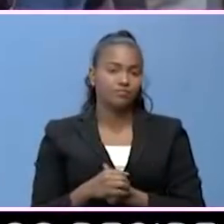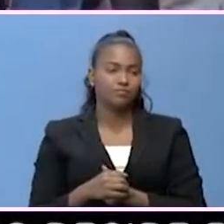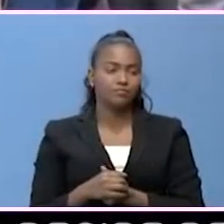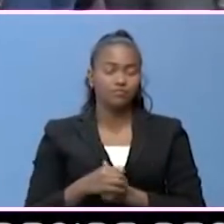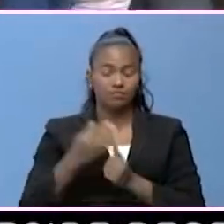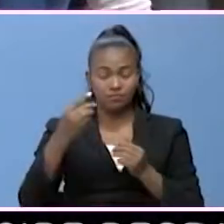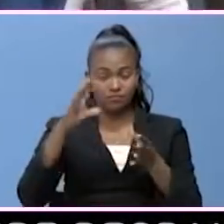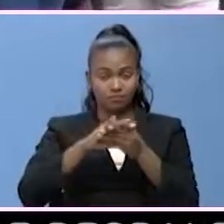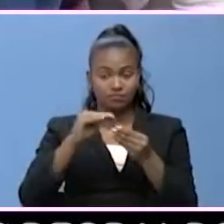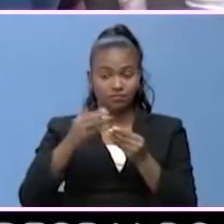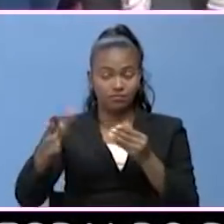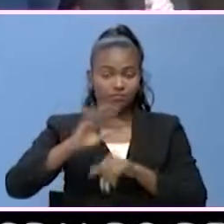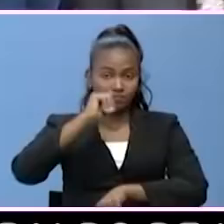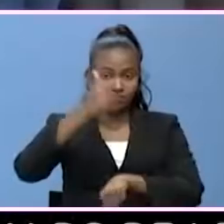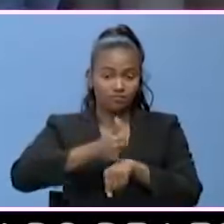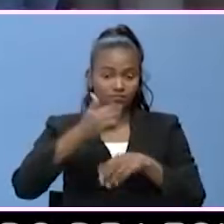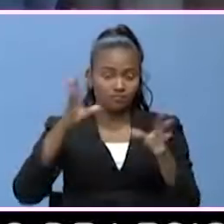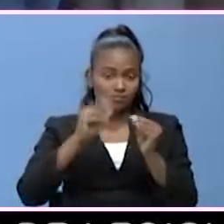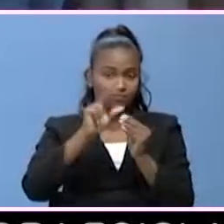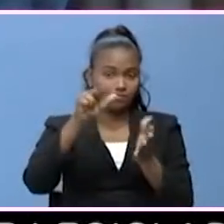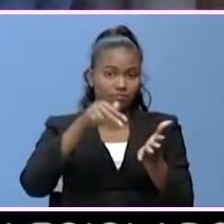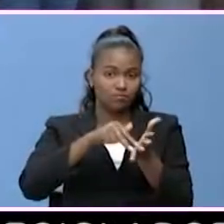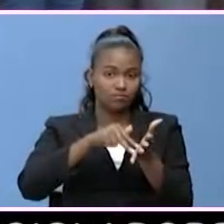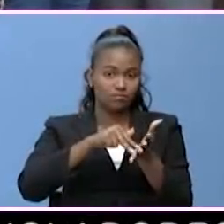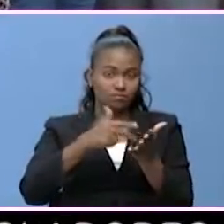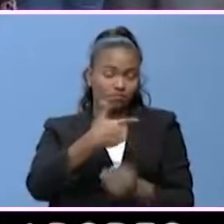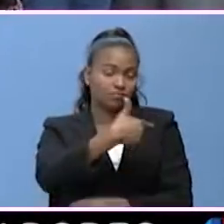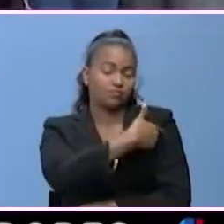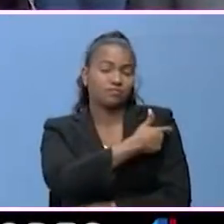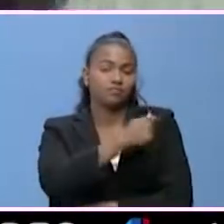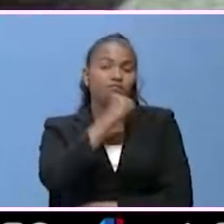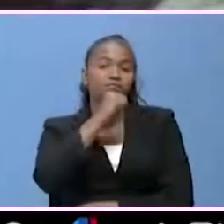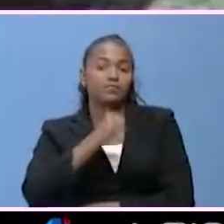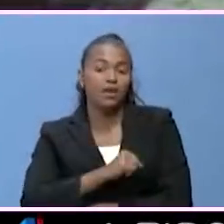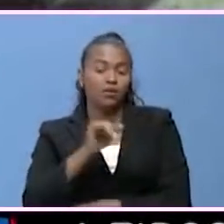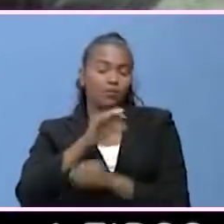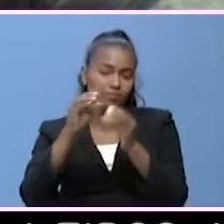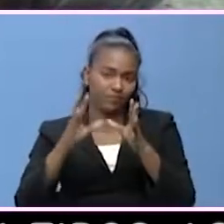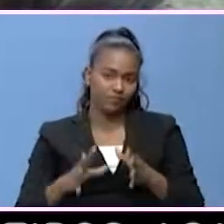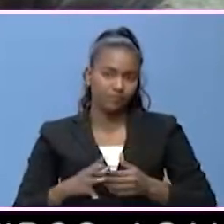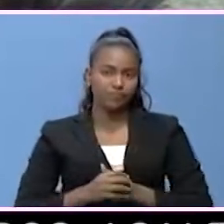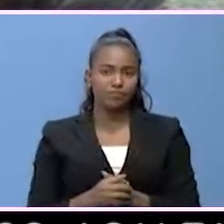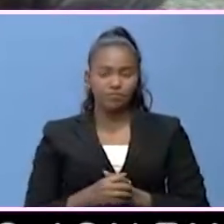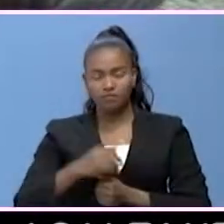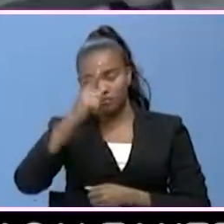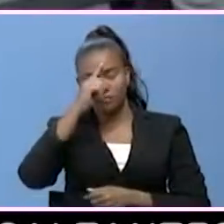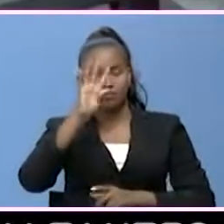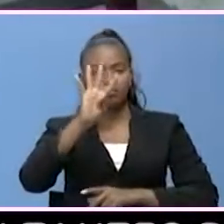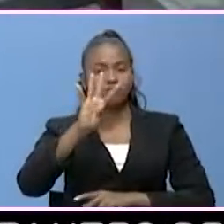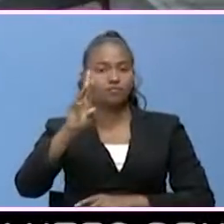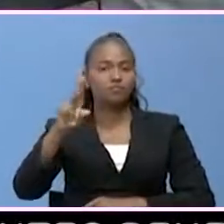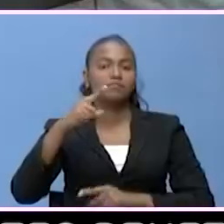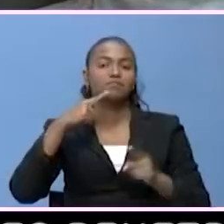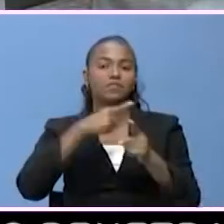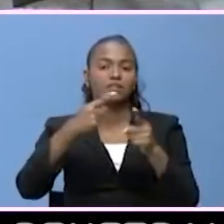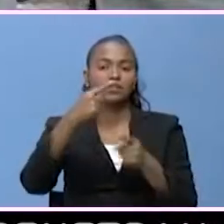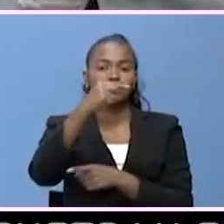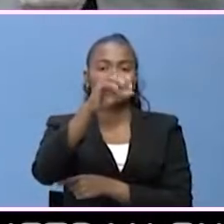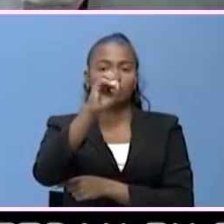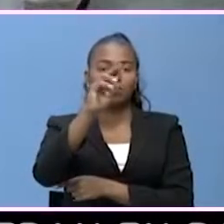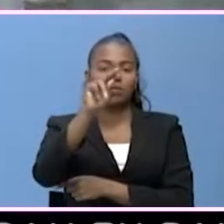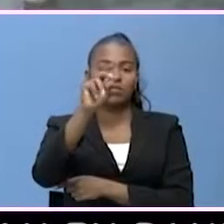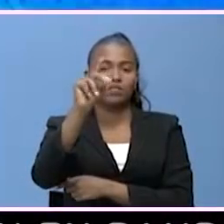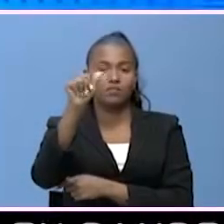área 6 de salud fueron inoculados unos 3.000 envejecientes y maestros. Para 4R de Noticias,